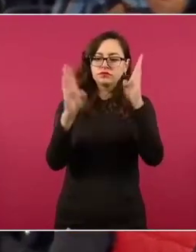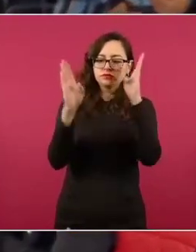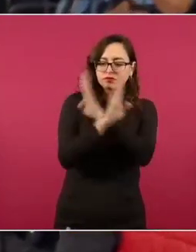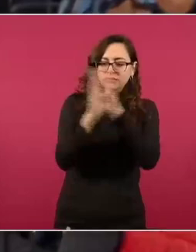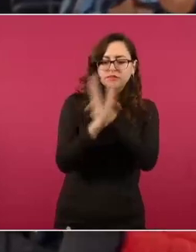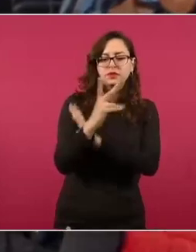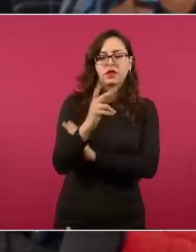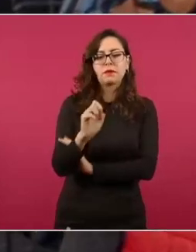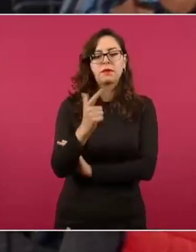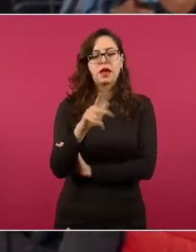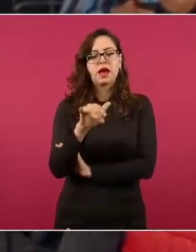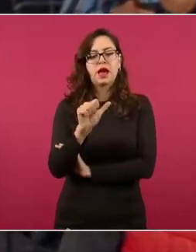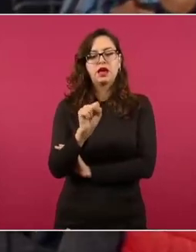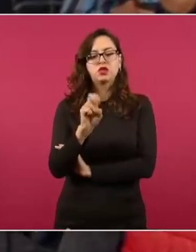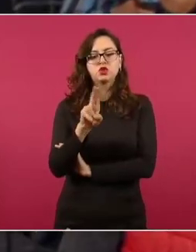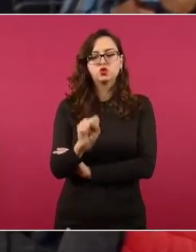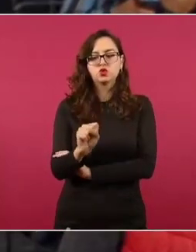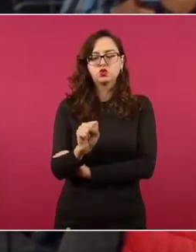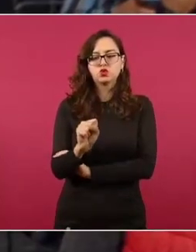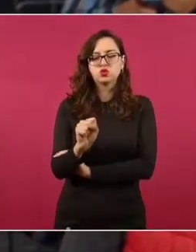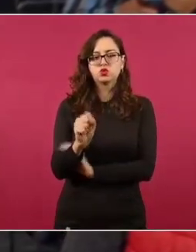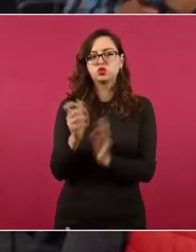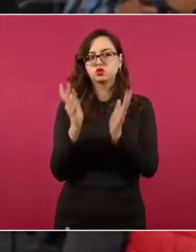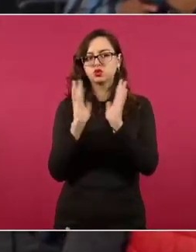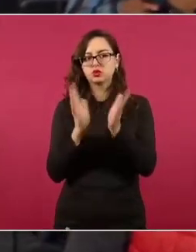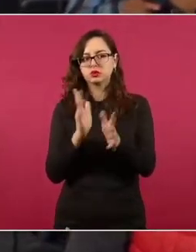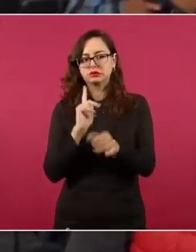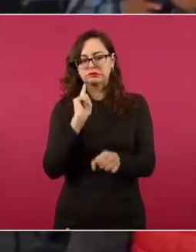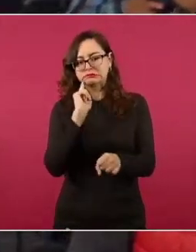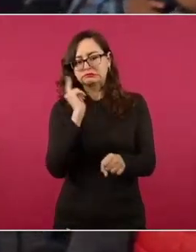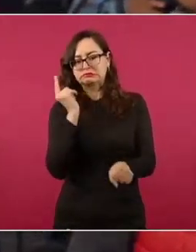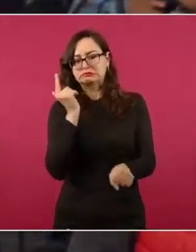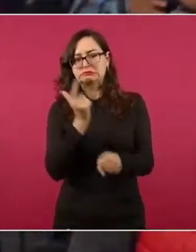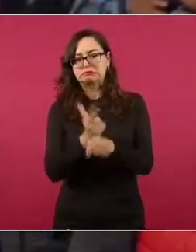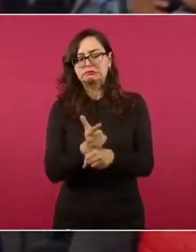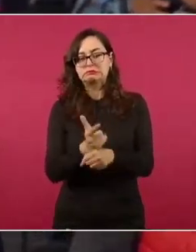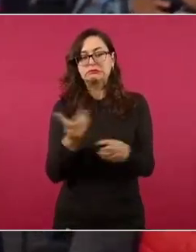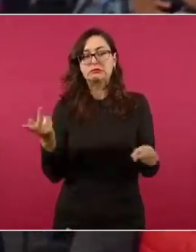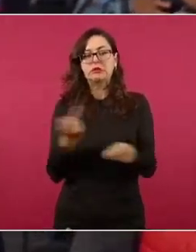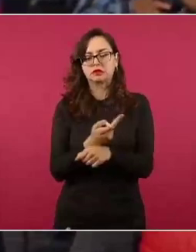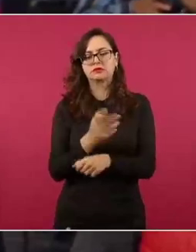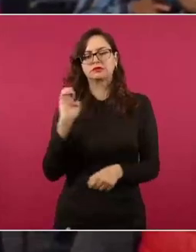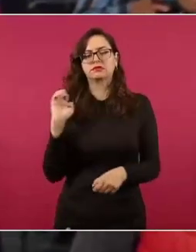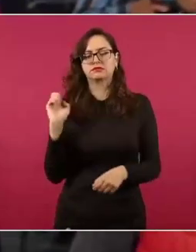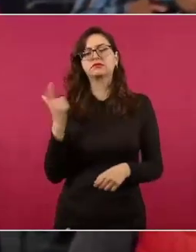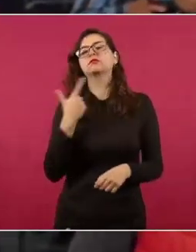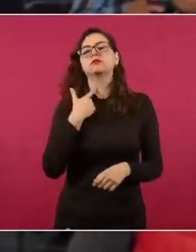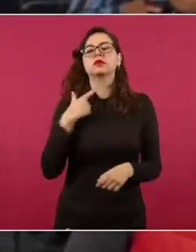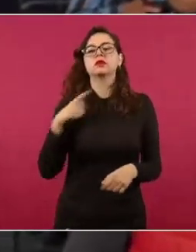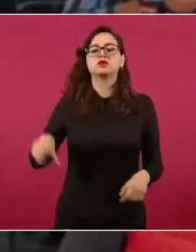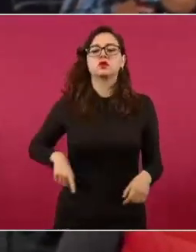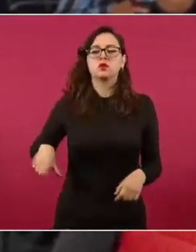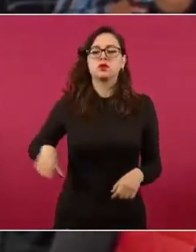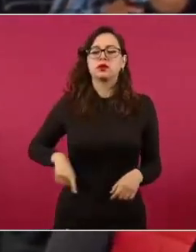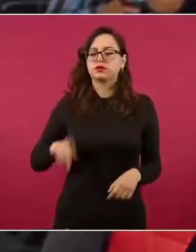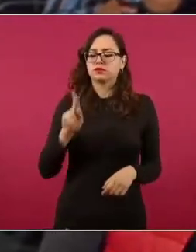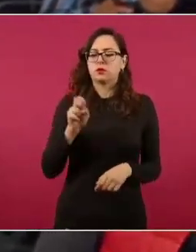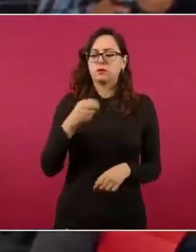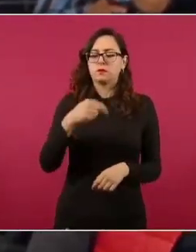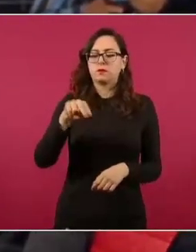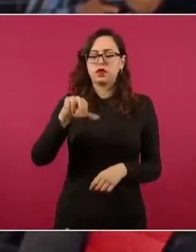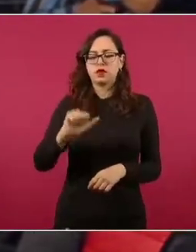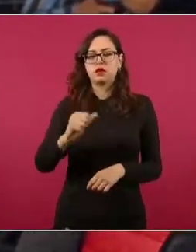sabe, bueno, en esta investigación están enunciados altos exfuncionarios del gobierno de Enrique Peña Nieto,